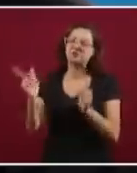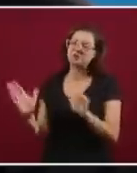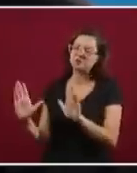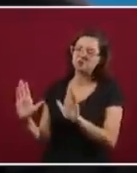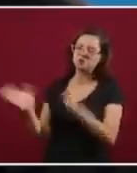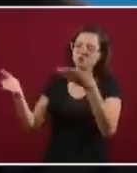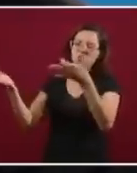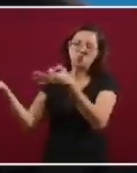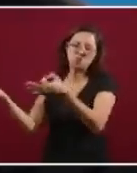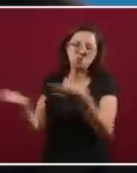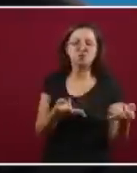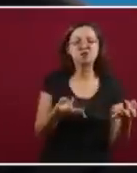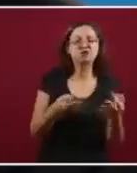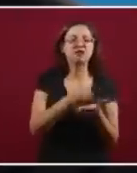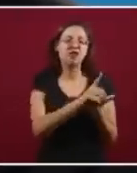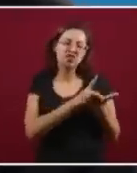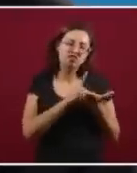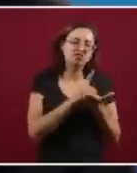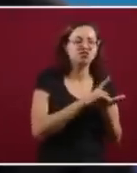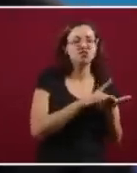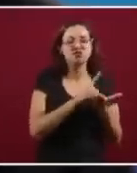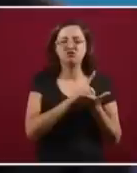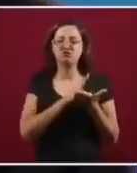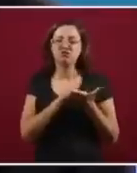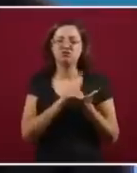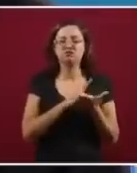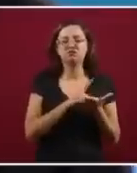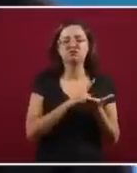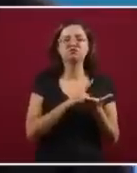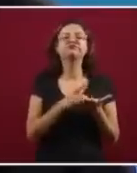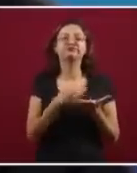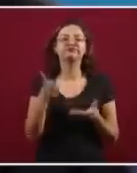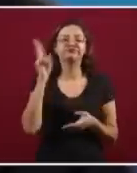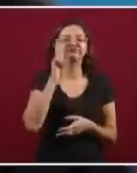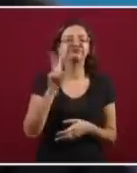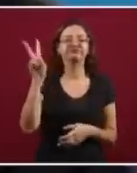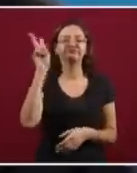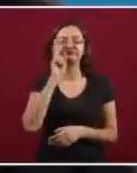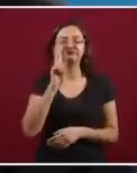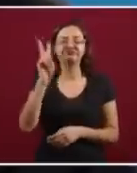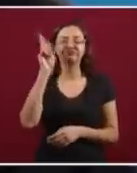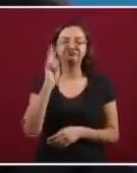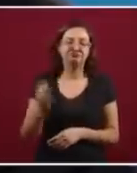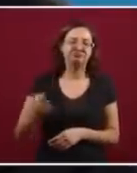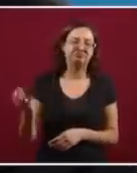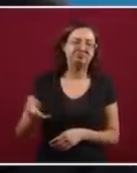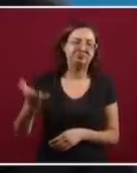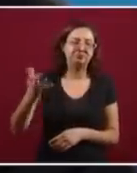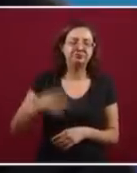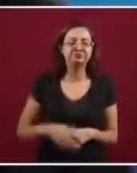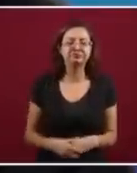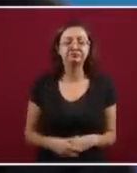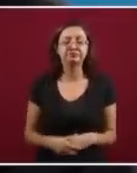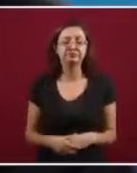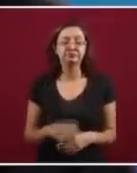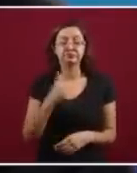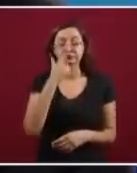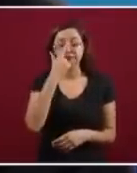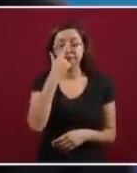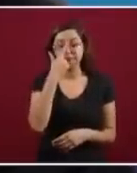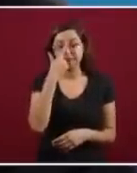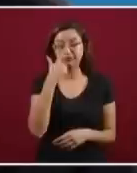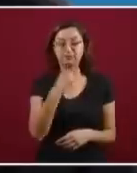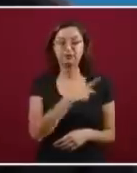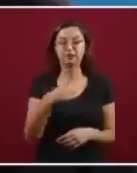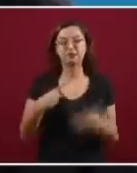consumo la adicción la penetración de las sustancias adictivas la lógica es muy clara y está